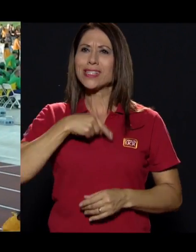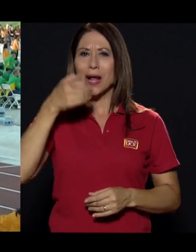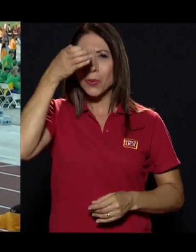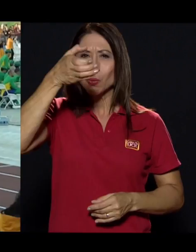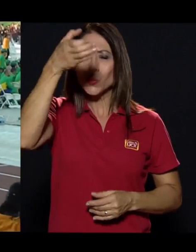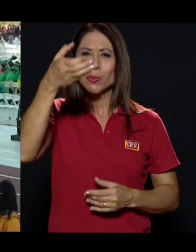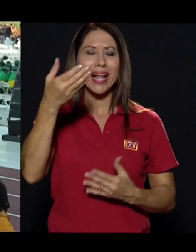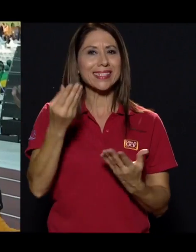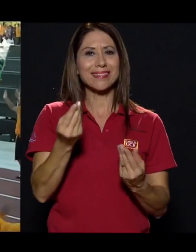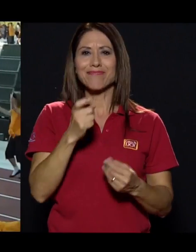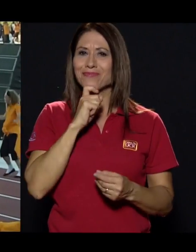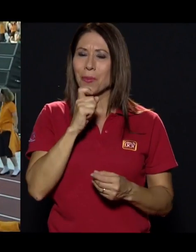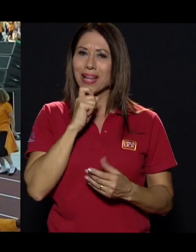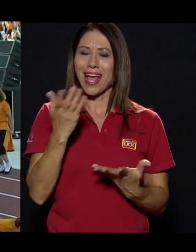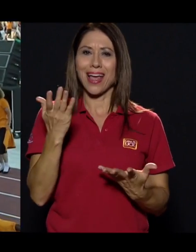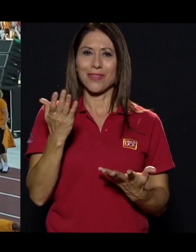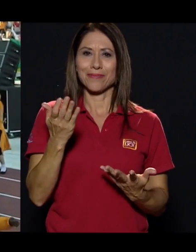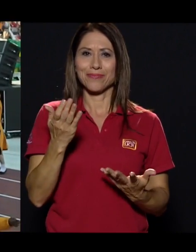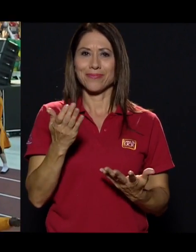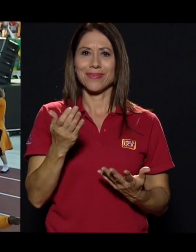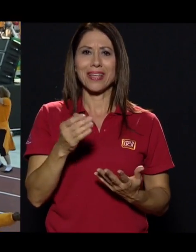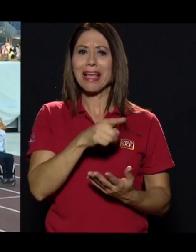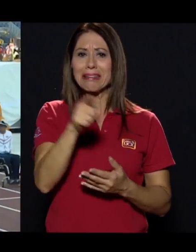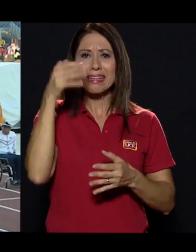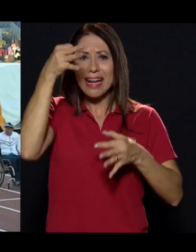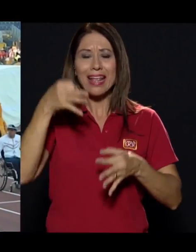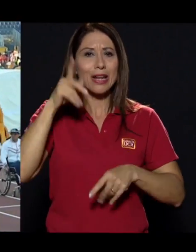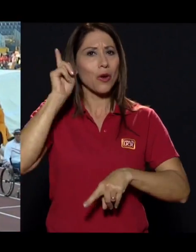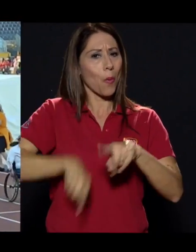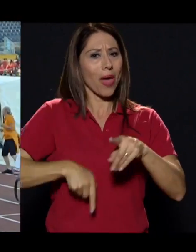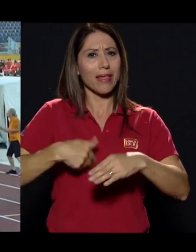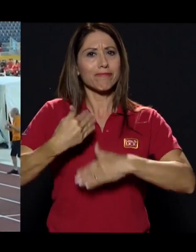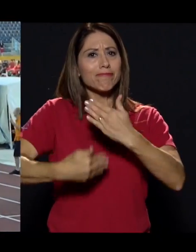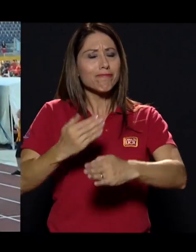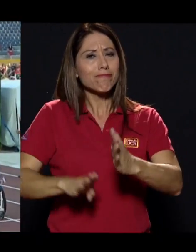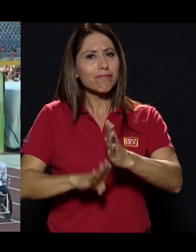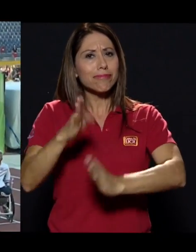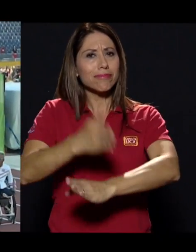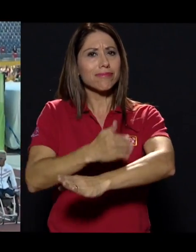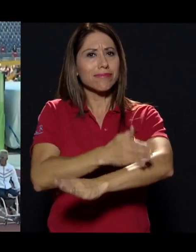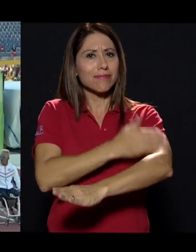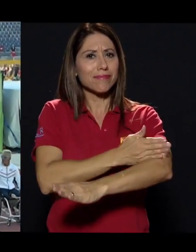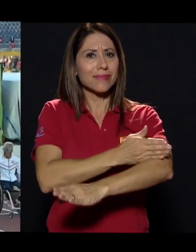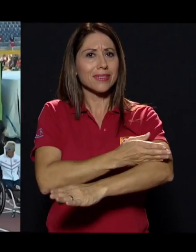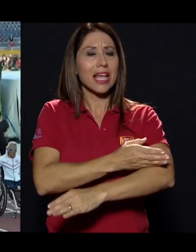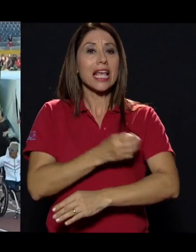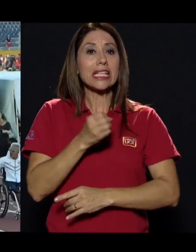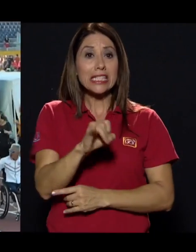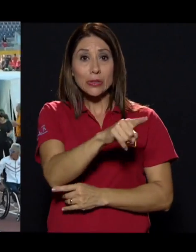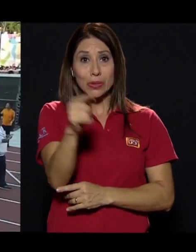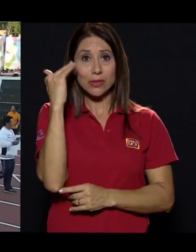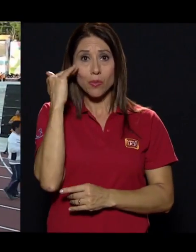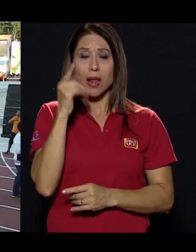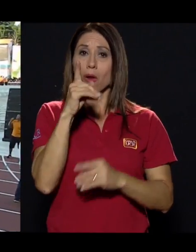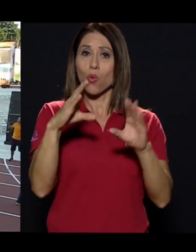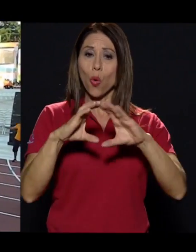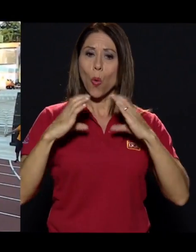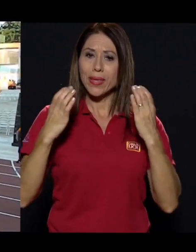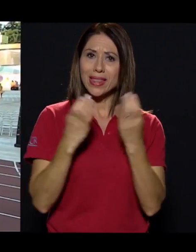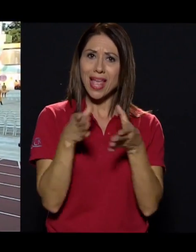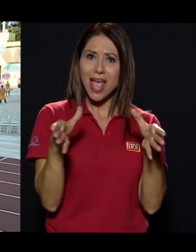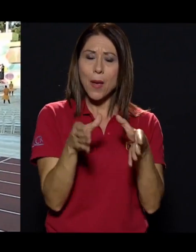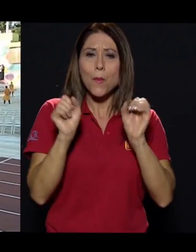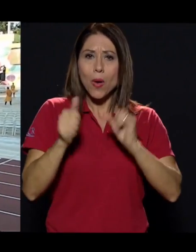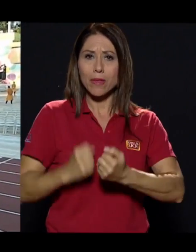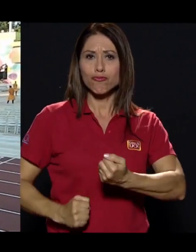sé, es tan complicado que ellos creen que no pueden salir adelante. Y si ellos supieran que hay un comité que les puede dar